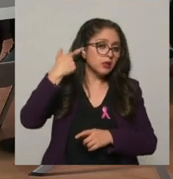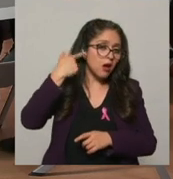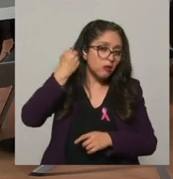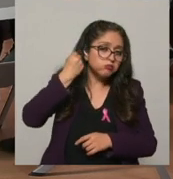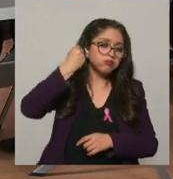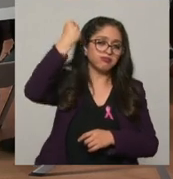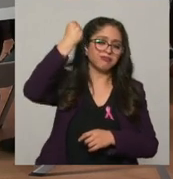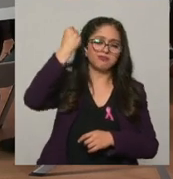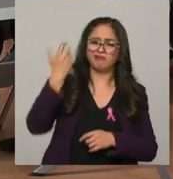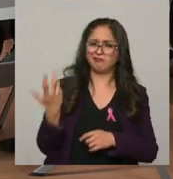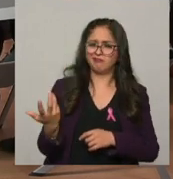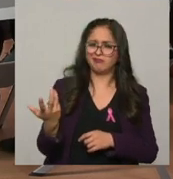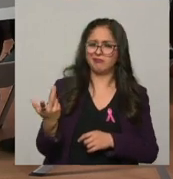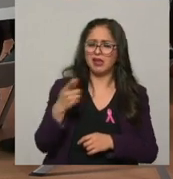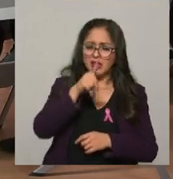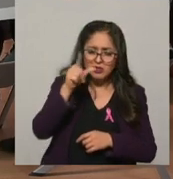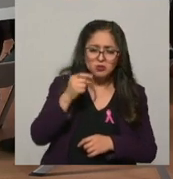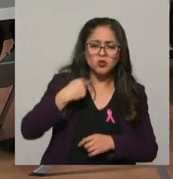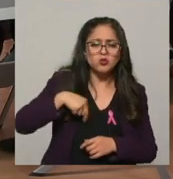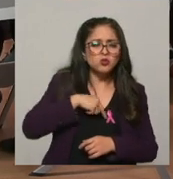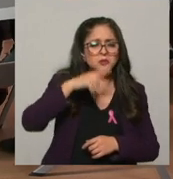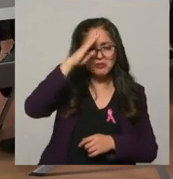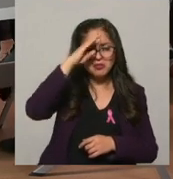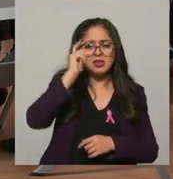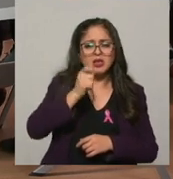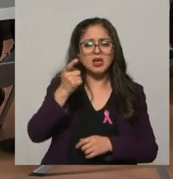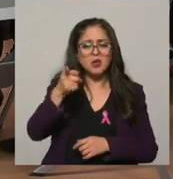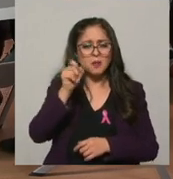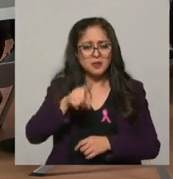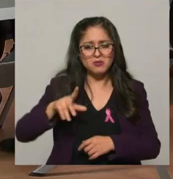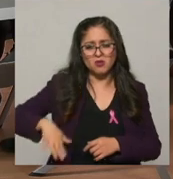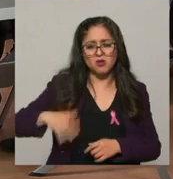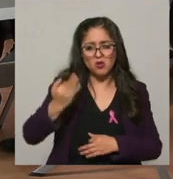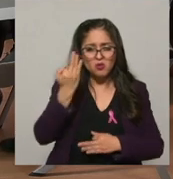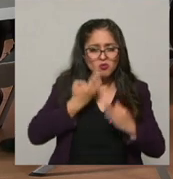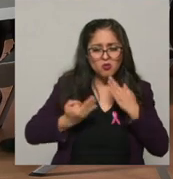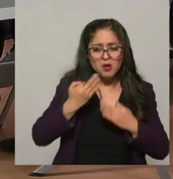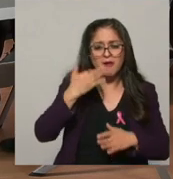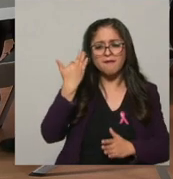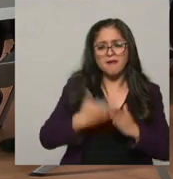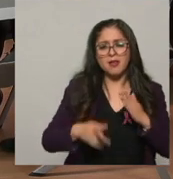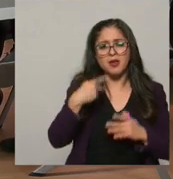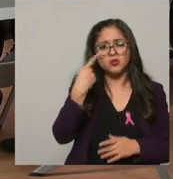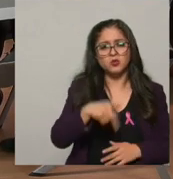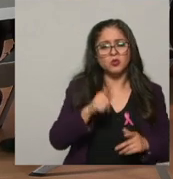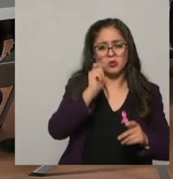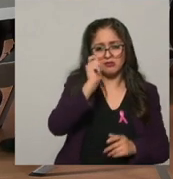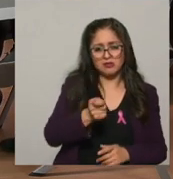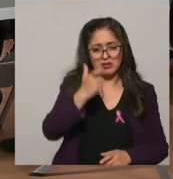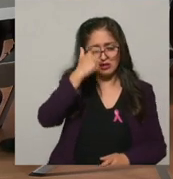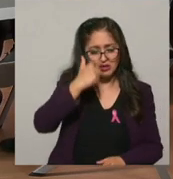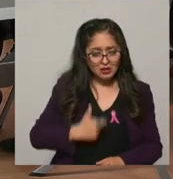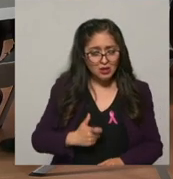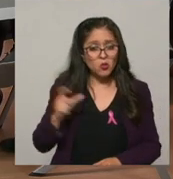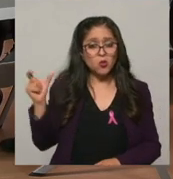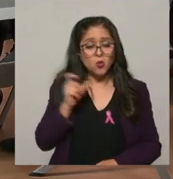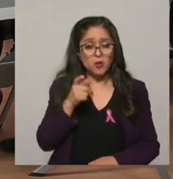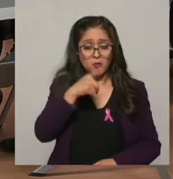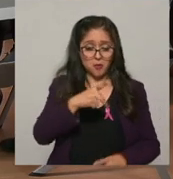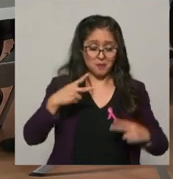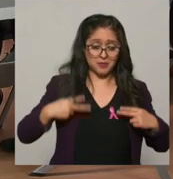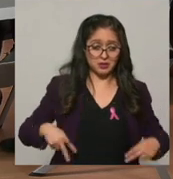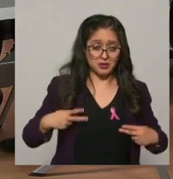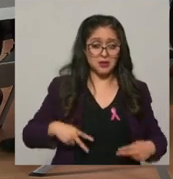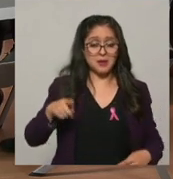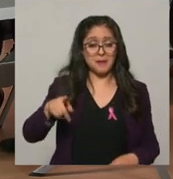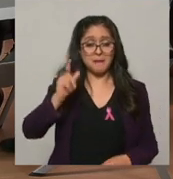ahorcamiento. Entonces, bueno, eso explica mucho el trato que tú bien estás mencionando, el respeto a la porque identidad. está libre, ¿no? Ella estaba vestida cuando ya el